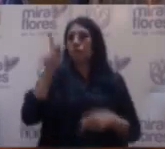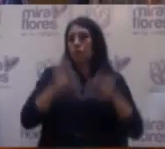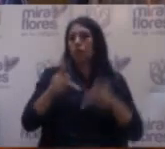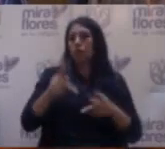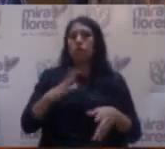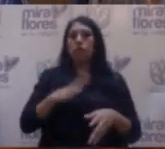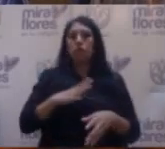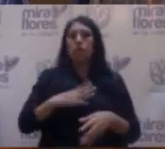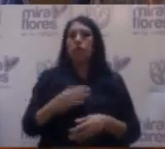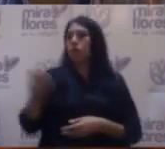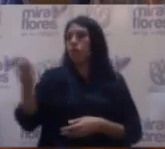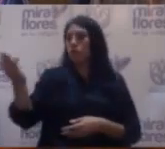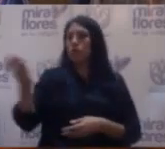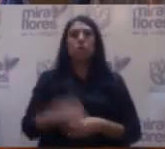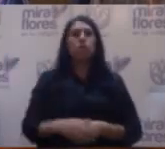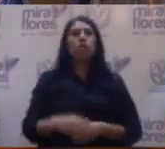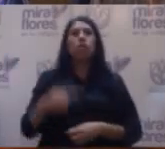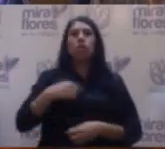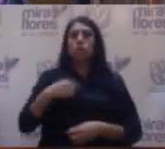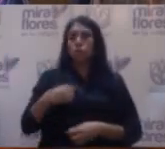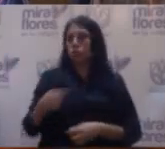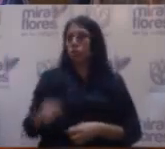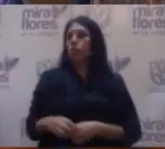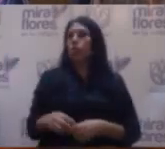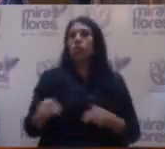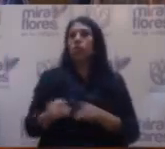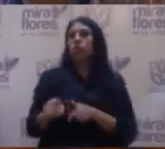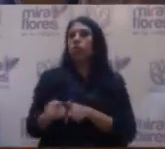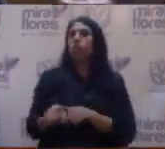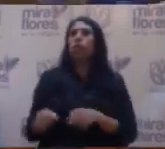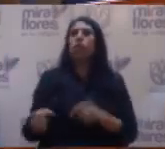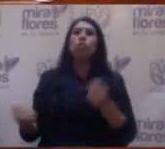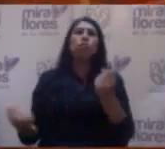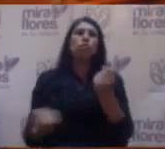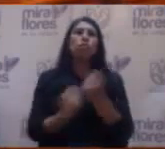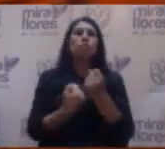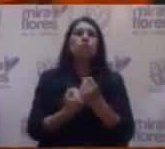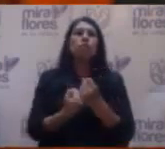el señor Alberti. Yo lo voy a apoyar y mi voto también va a ser en contra. Gracias.